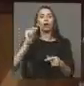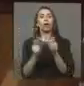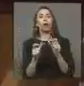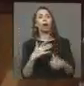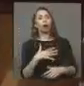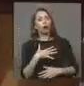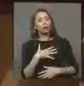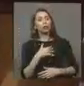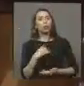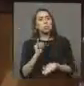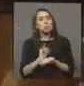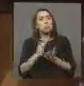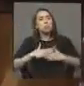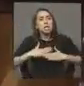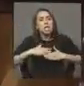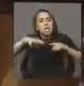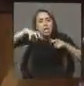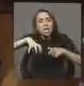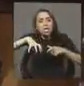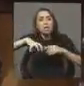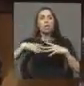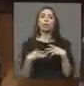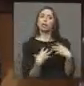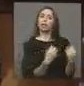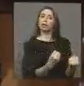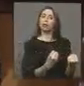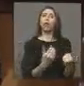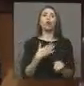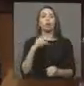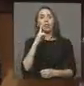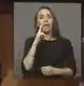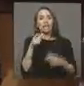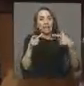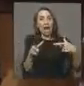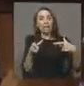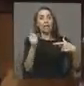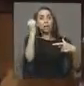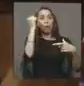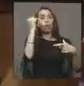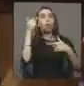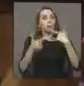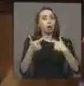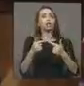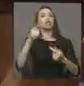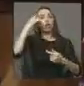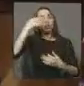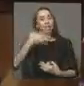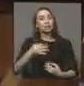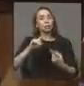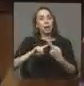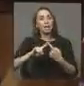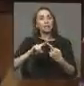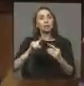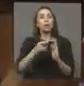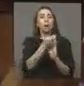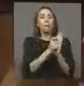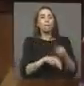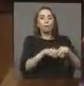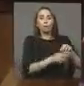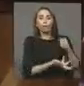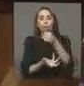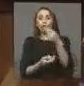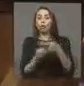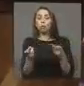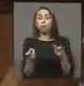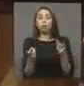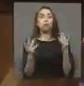despojo institucional y de pérdida del poder político de decisión y de participación de los presupuestos públicos